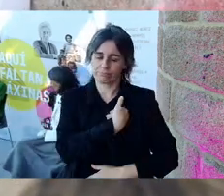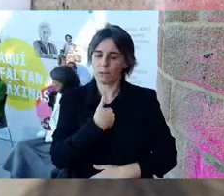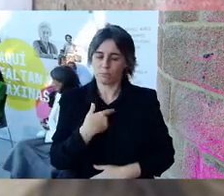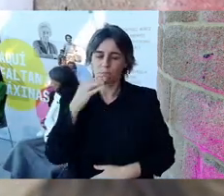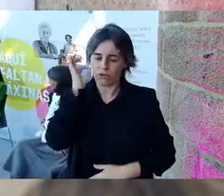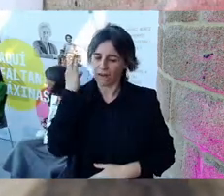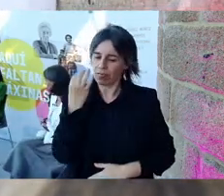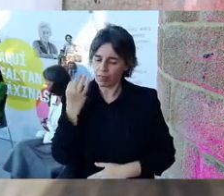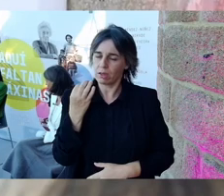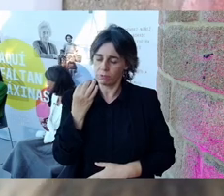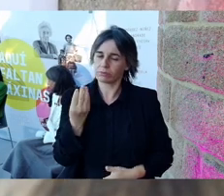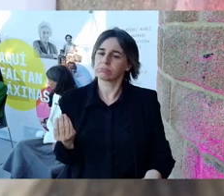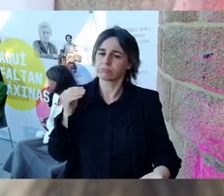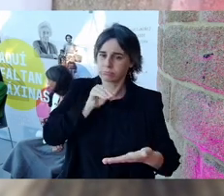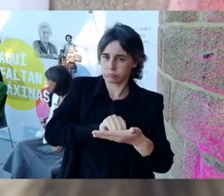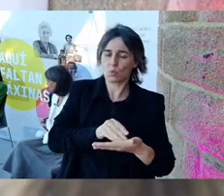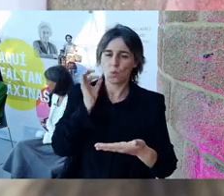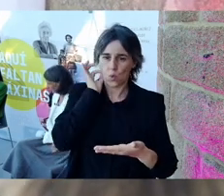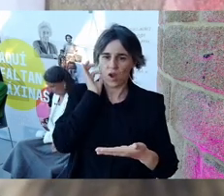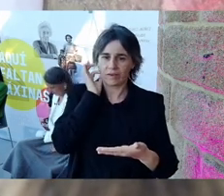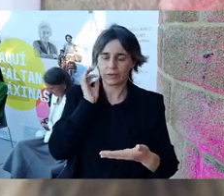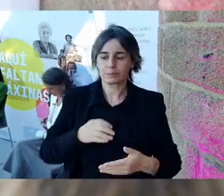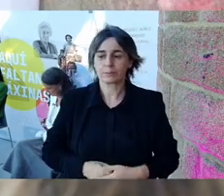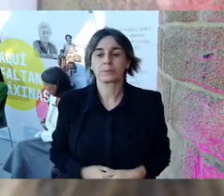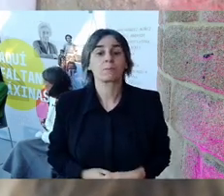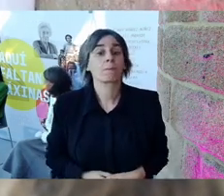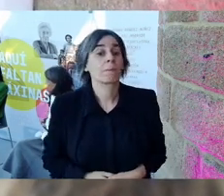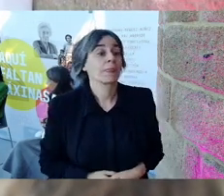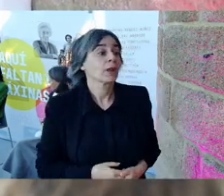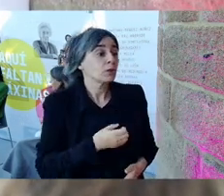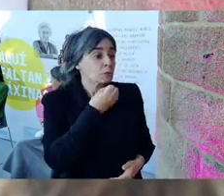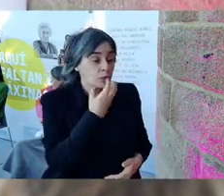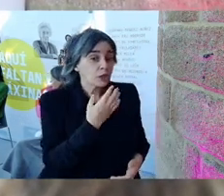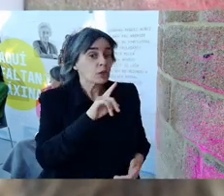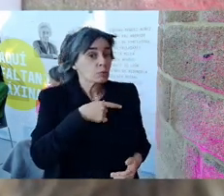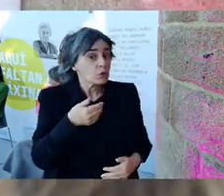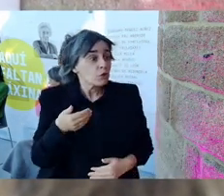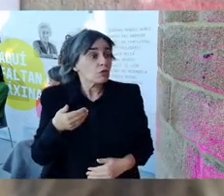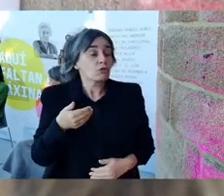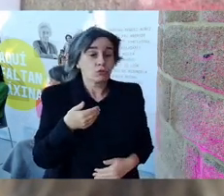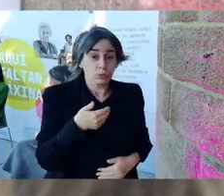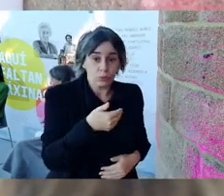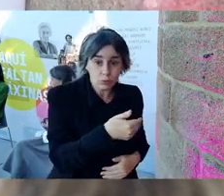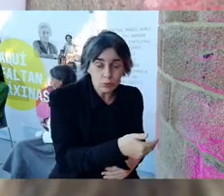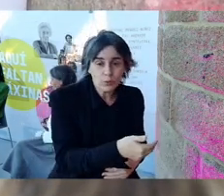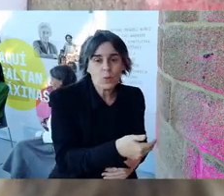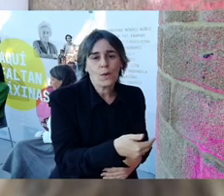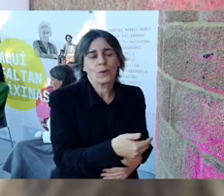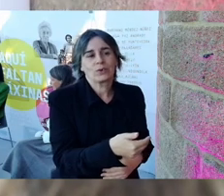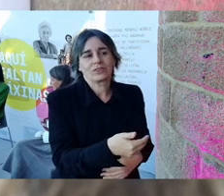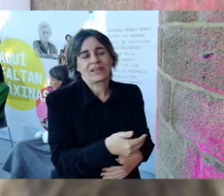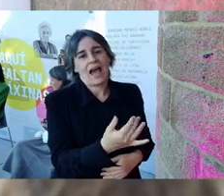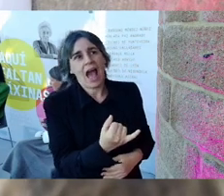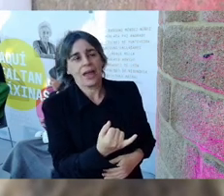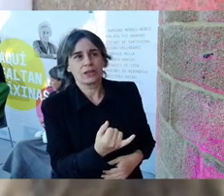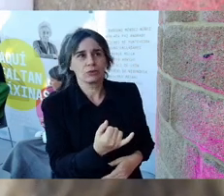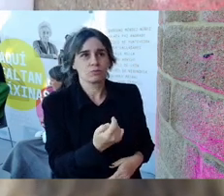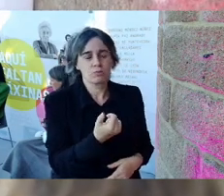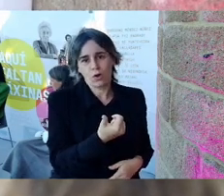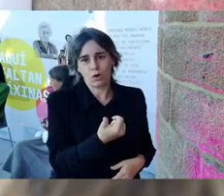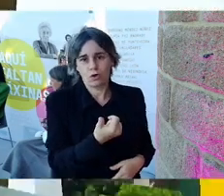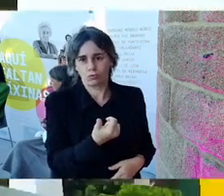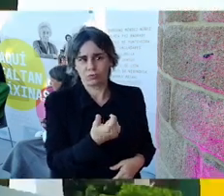consciente de su papel de mujer. E, bueno, Destino ten preparada para Urraca pois como unha